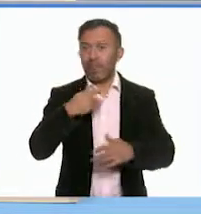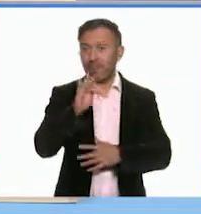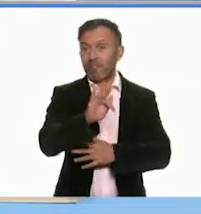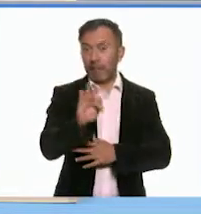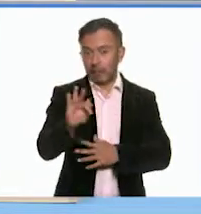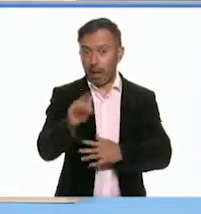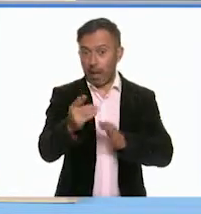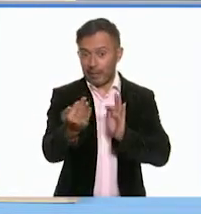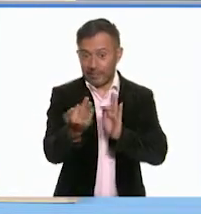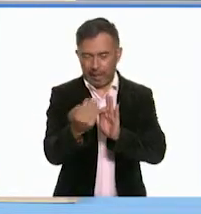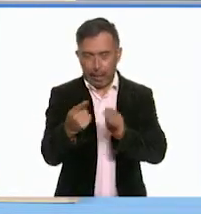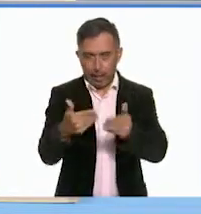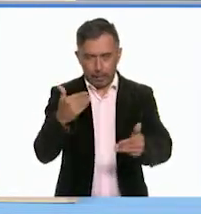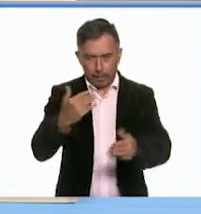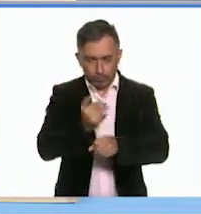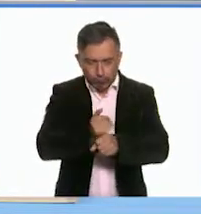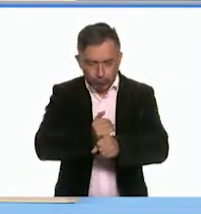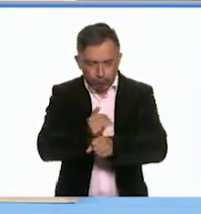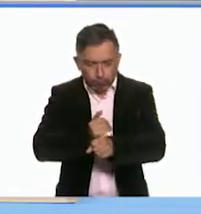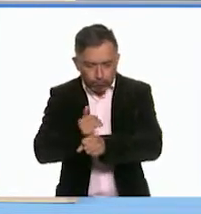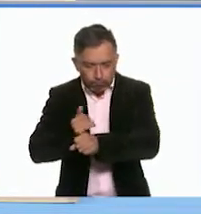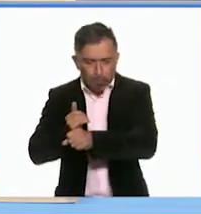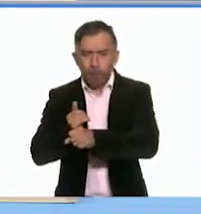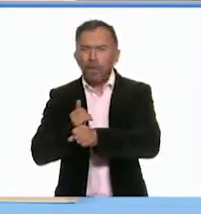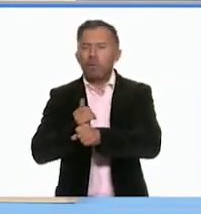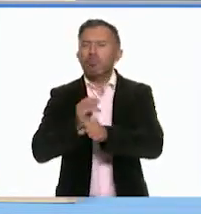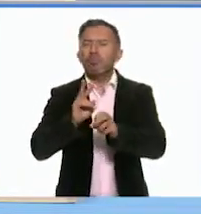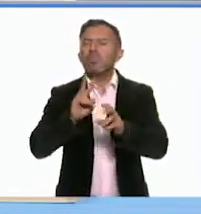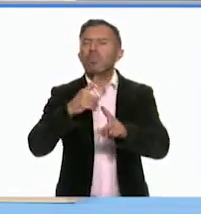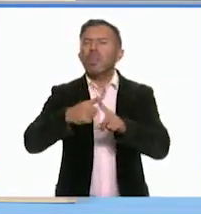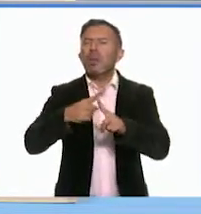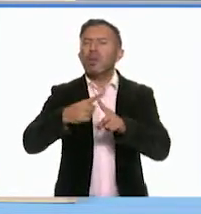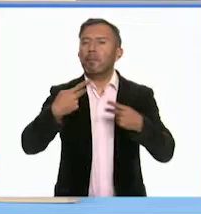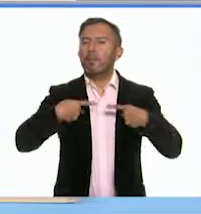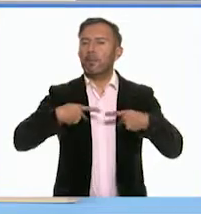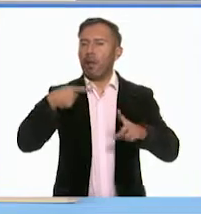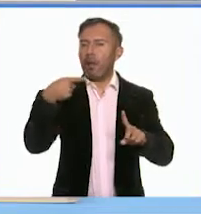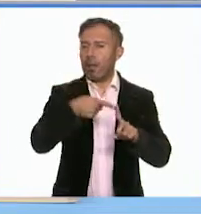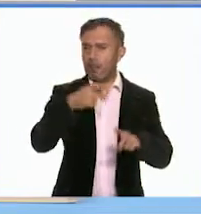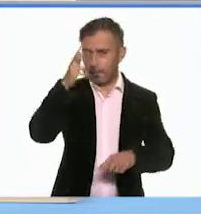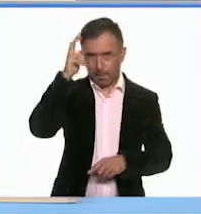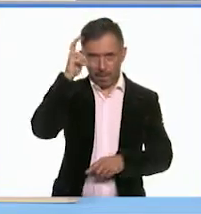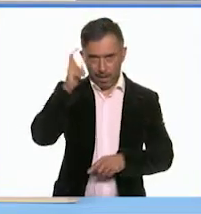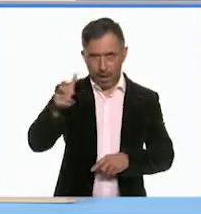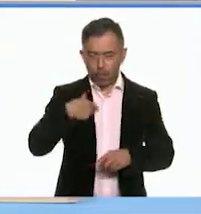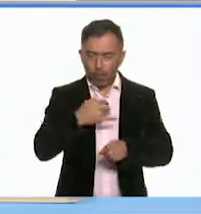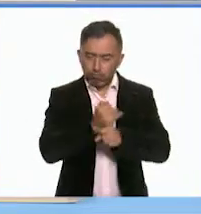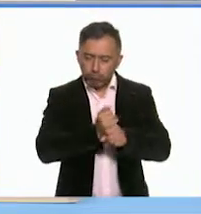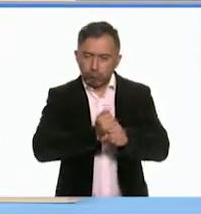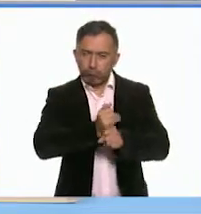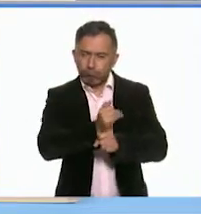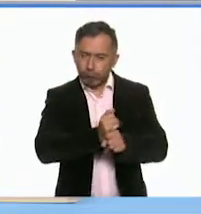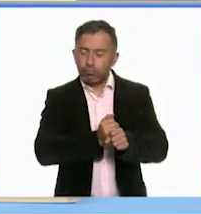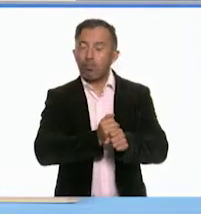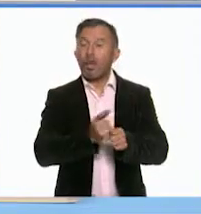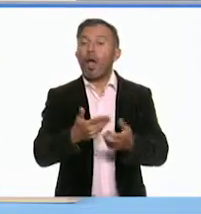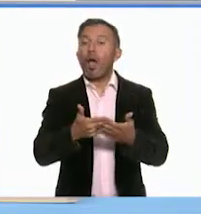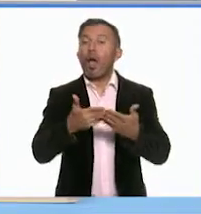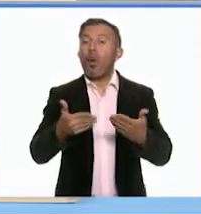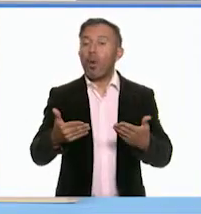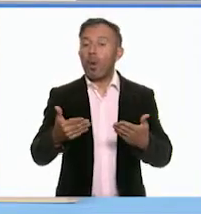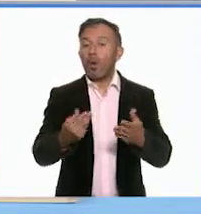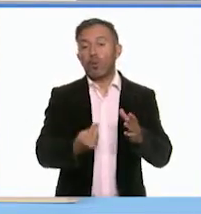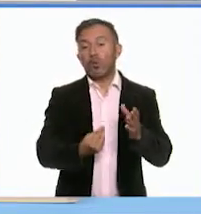estado investigando sobre Miguel Hidalgo. Y miren, ya empecé con un nuevo